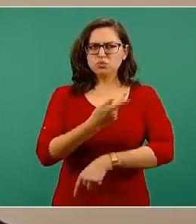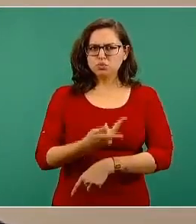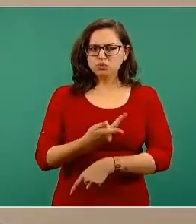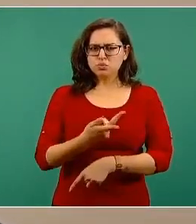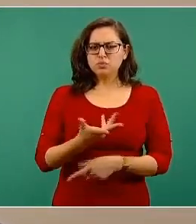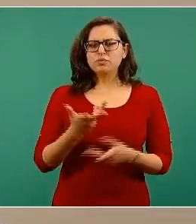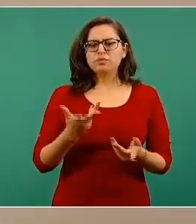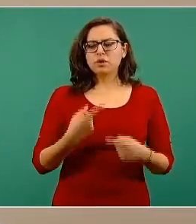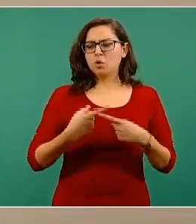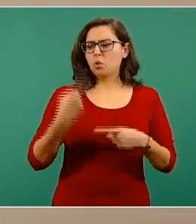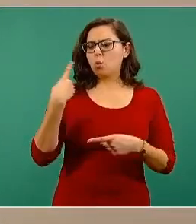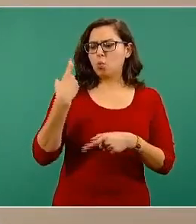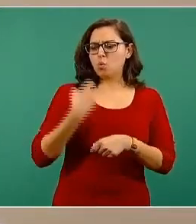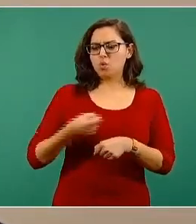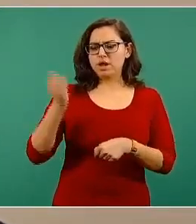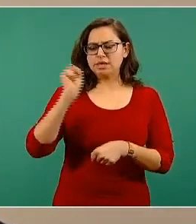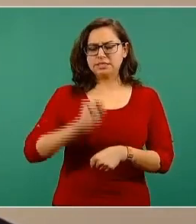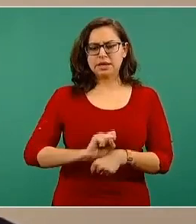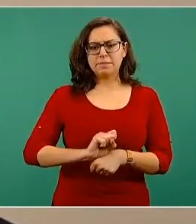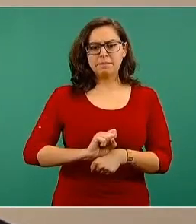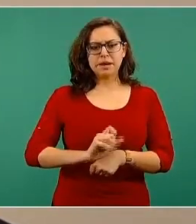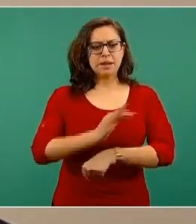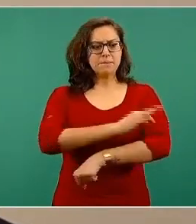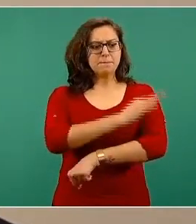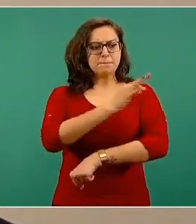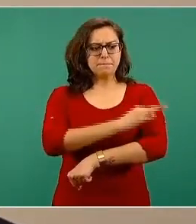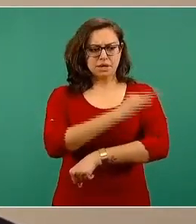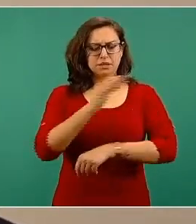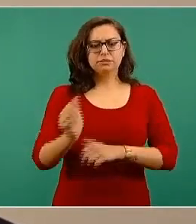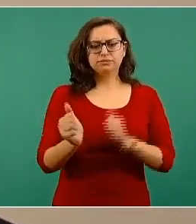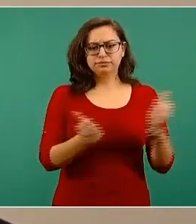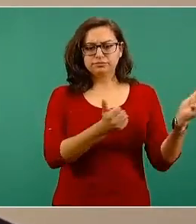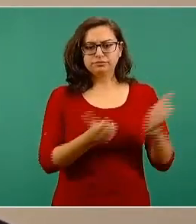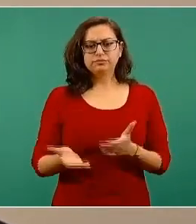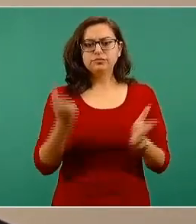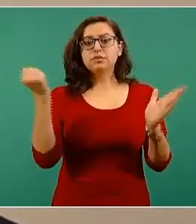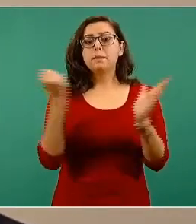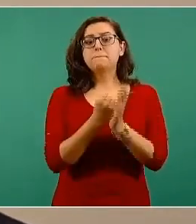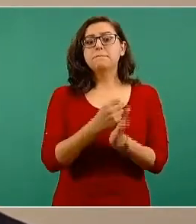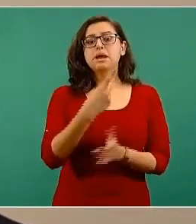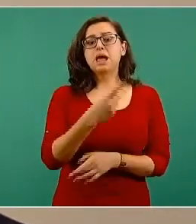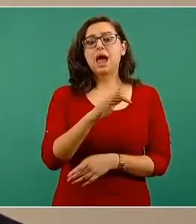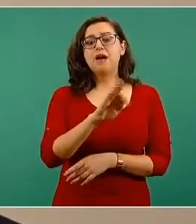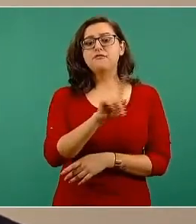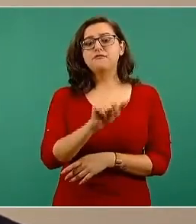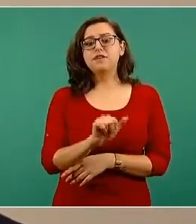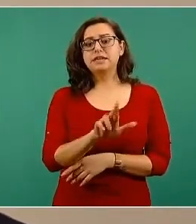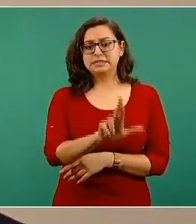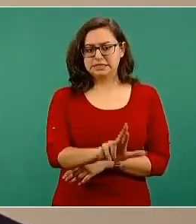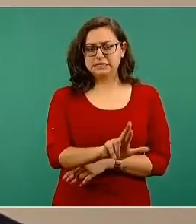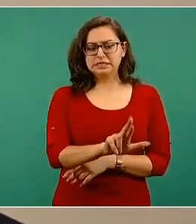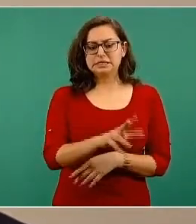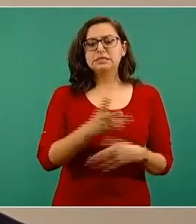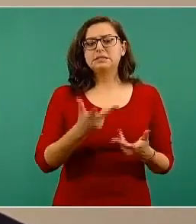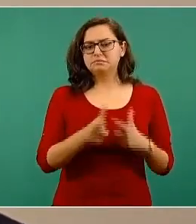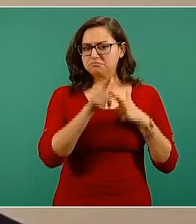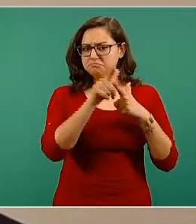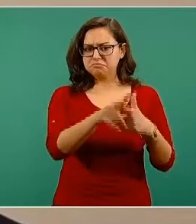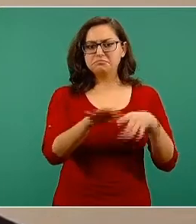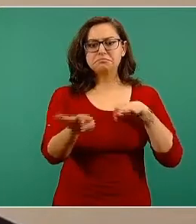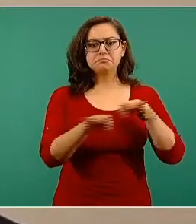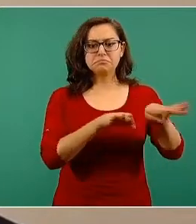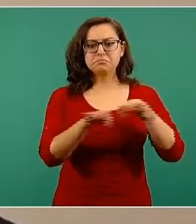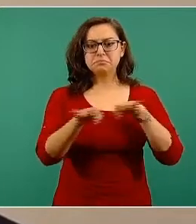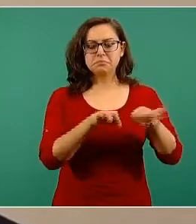trabajando desde la semana pasada que llegaron los embarques de Pfizer-BioNTech en primero terminar de cubrir